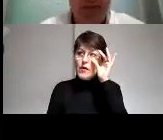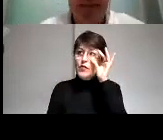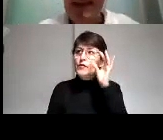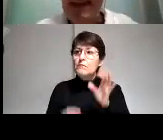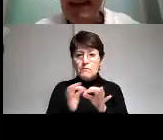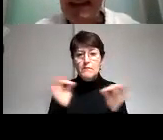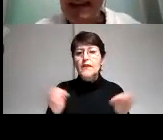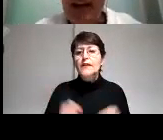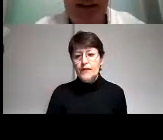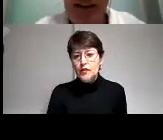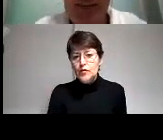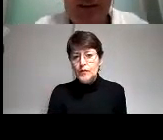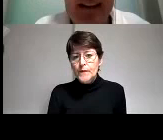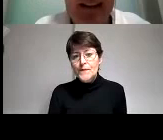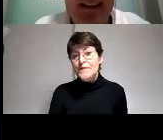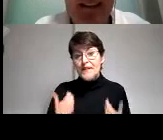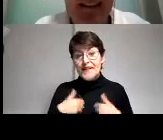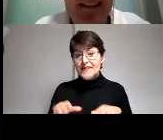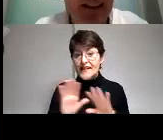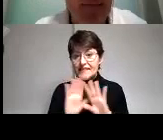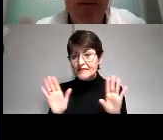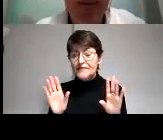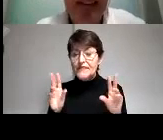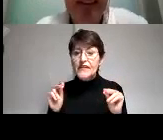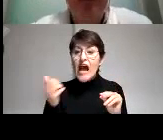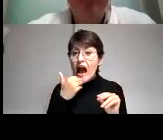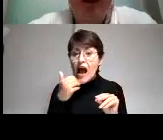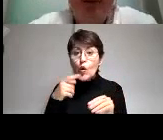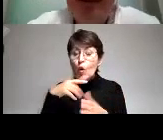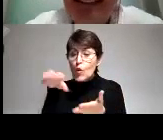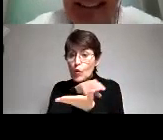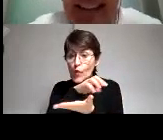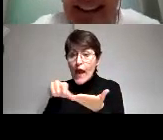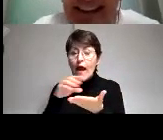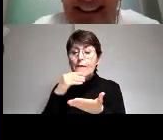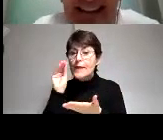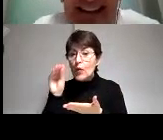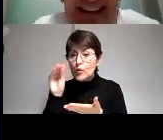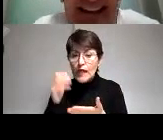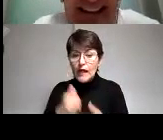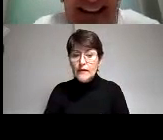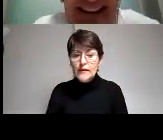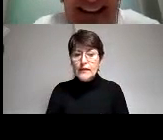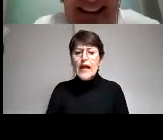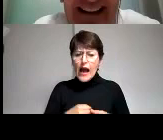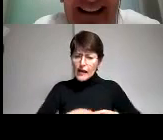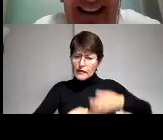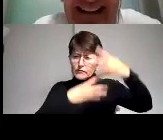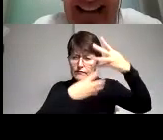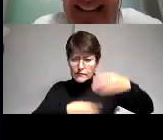Perfecto. Y creo que ya estamos. Ya, si tenéis preguntas, si tenéis alguna pregunta. Sí, aquí veo